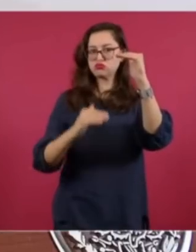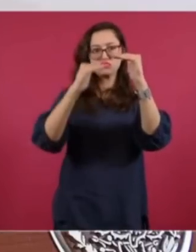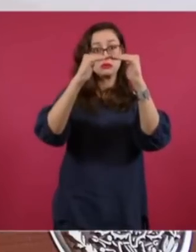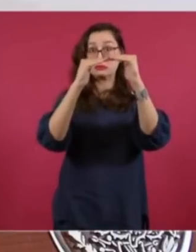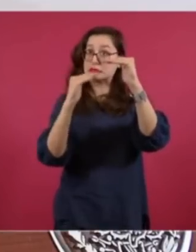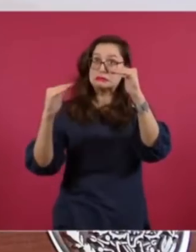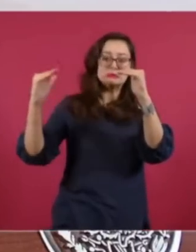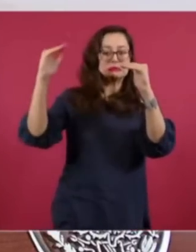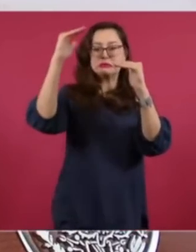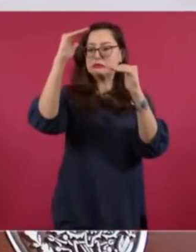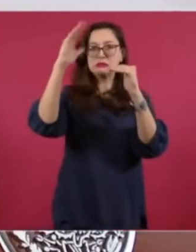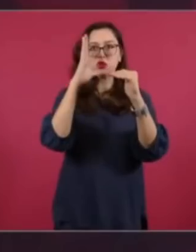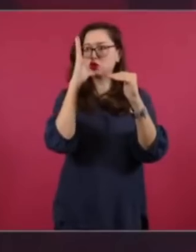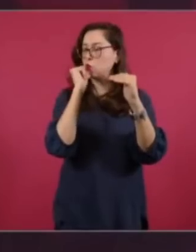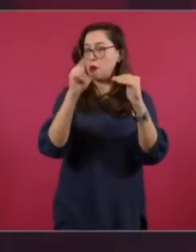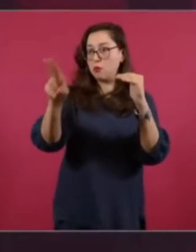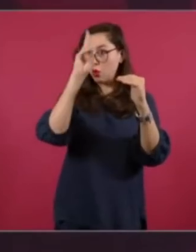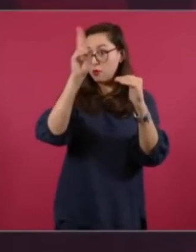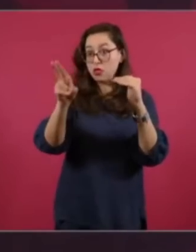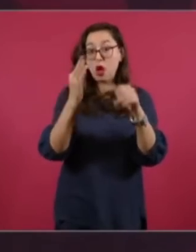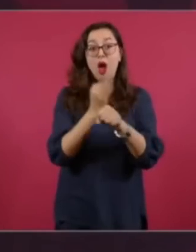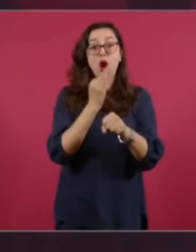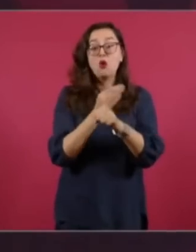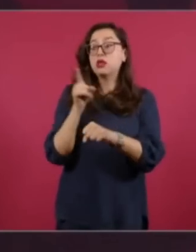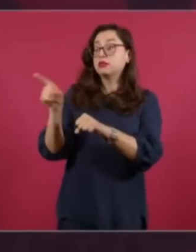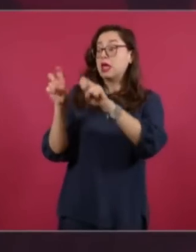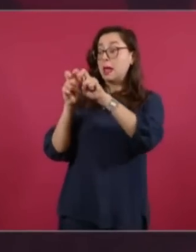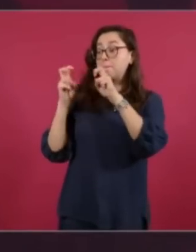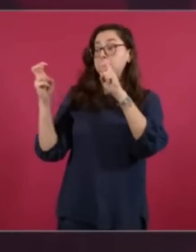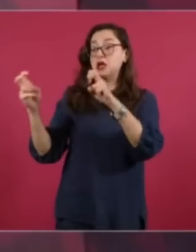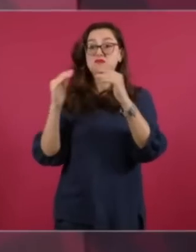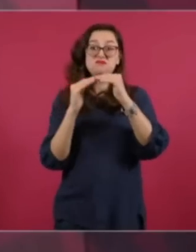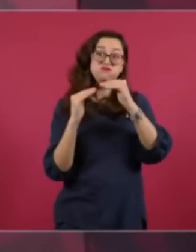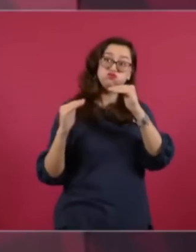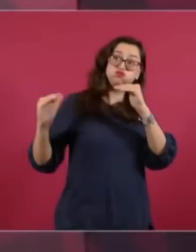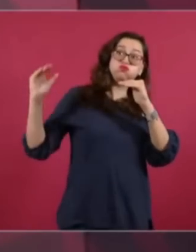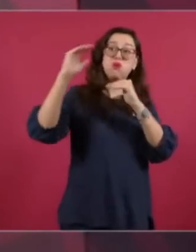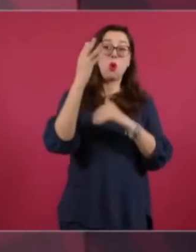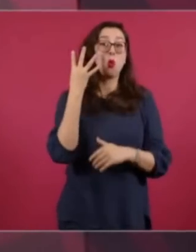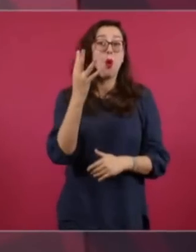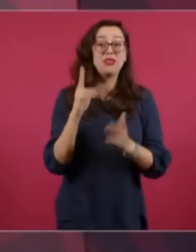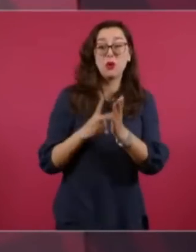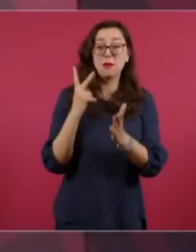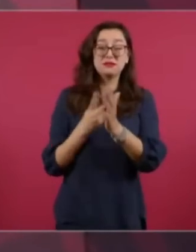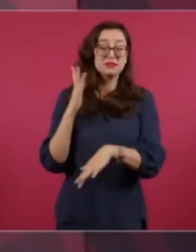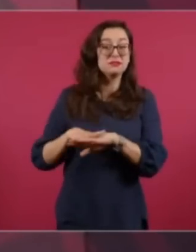Si entre todos logramos eso, pues va a ser un día de fiesta,